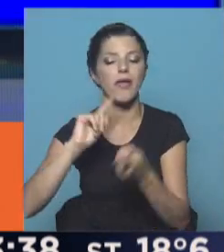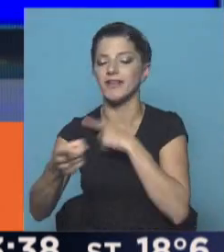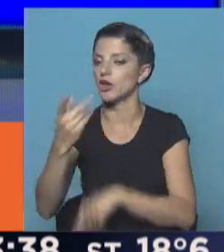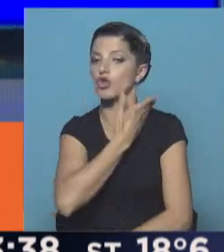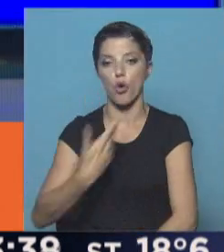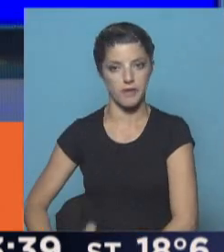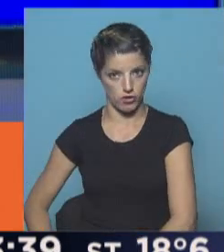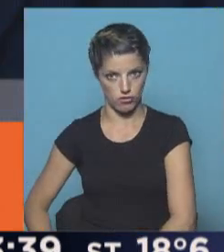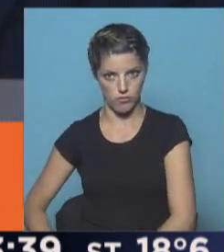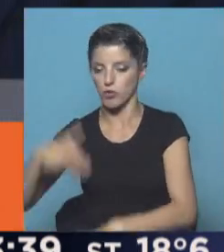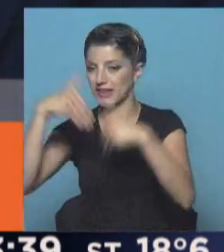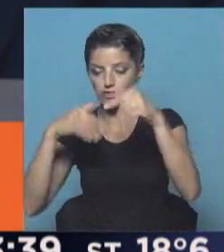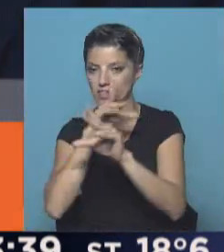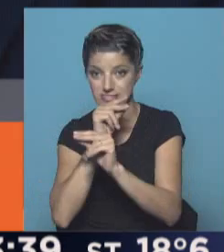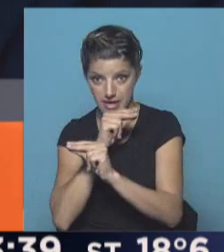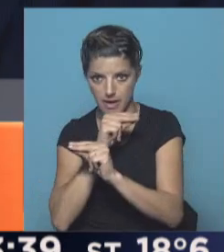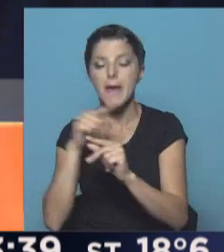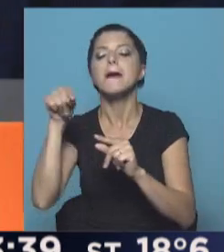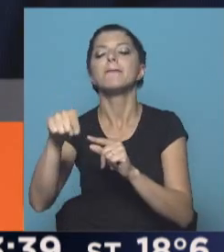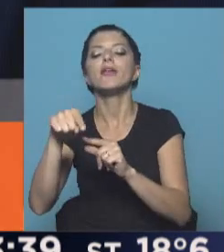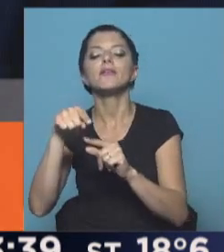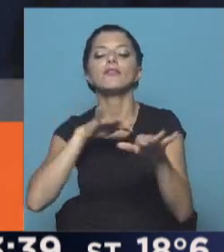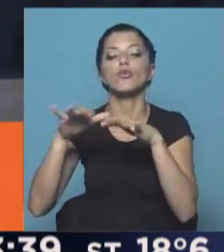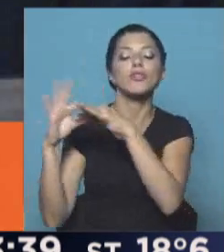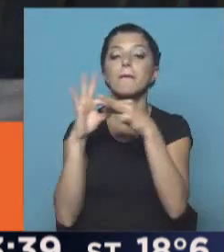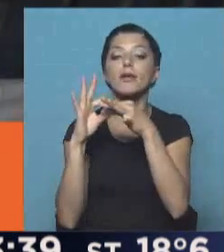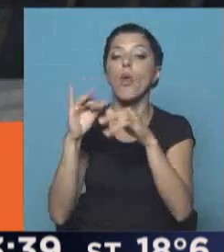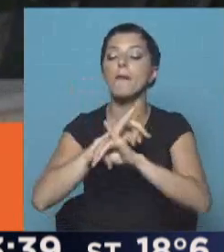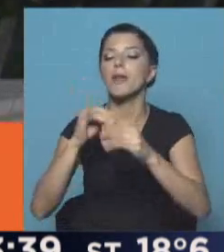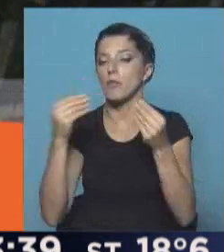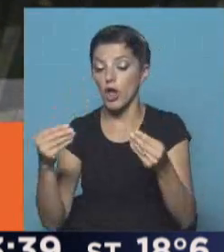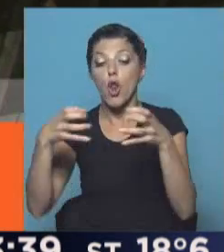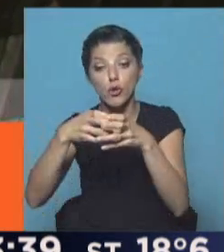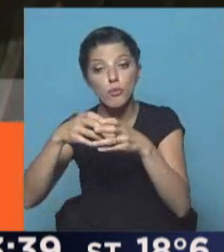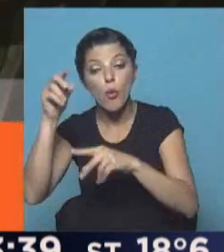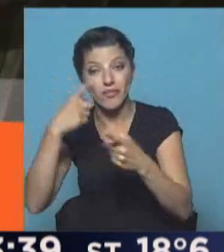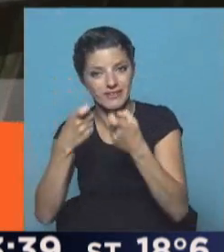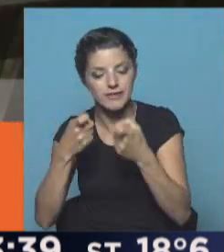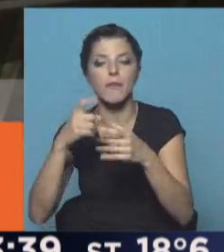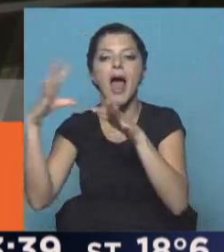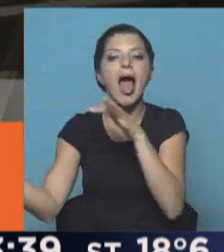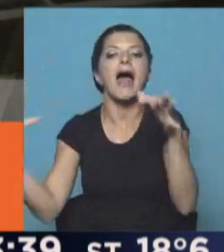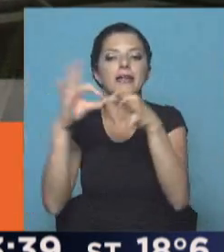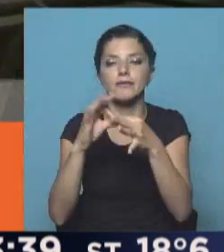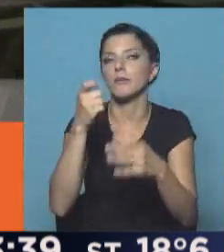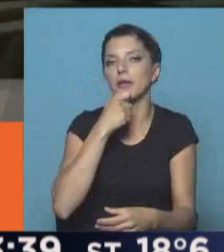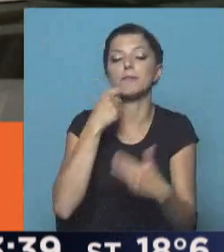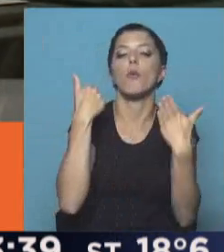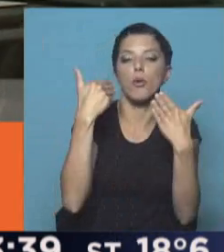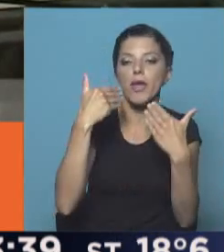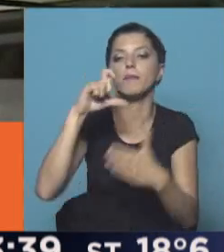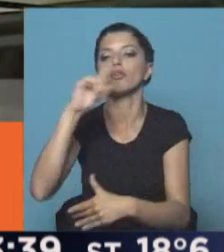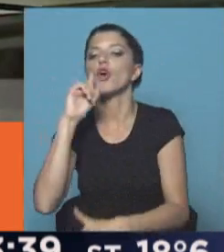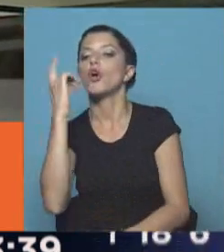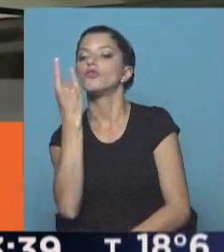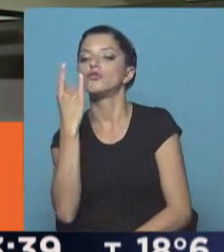Pero se coló en la campaña porque los partidos, al necesitar hacer alianzas, caso Podemos, caso Ciudadanos sobre todo, tuvieron